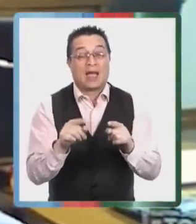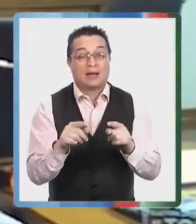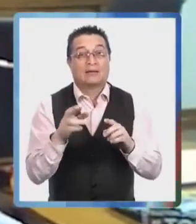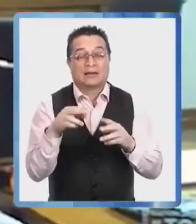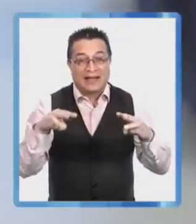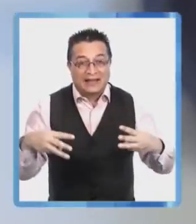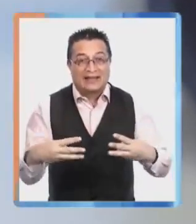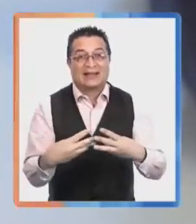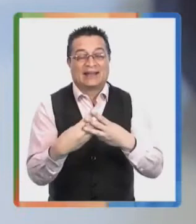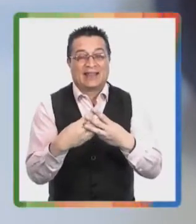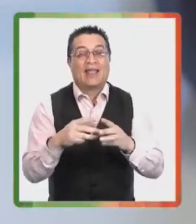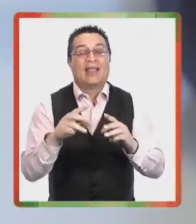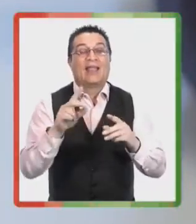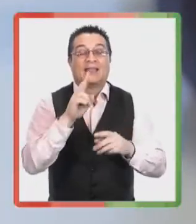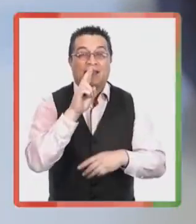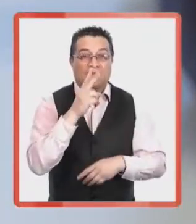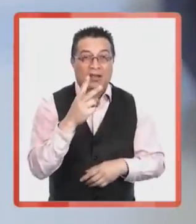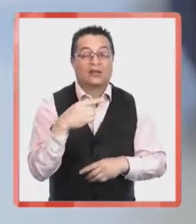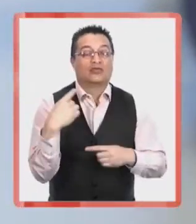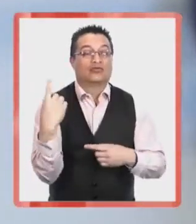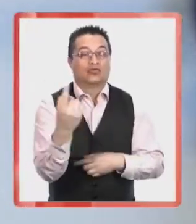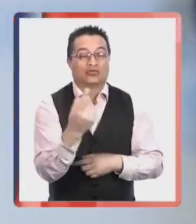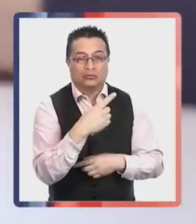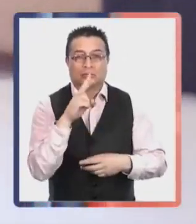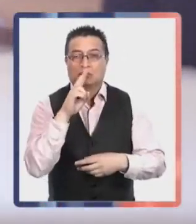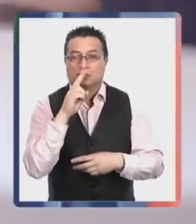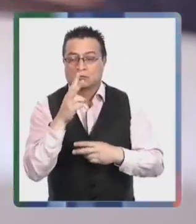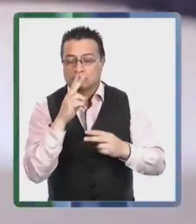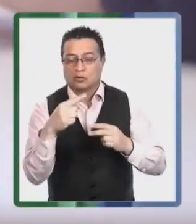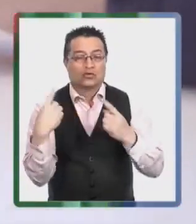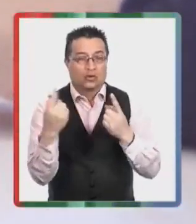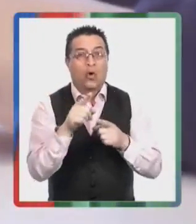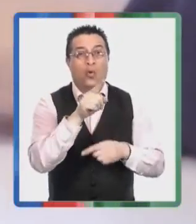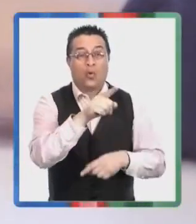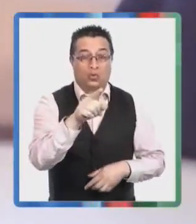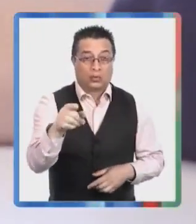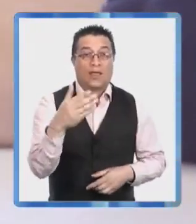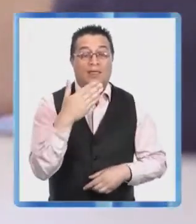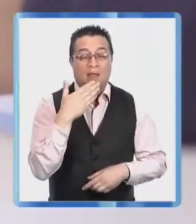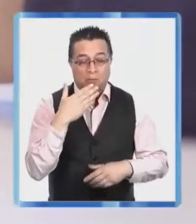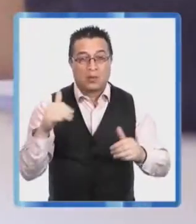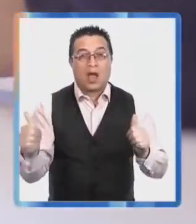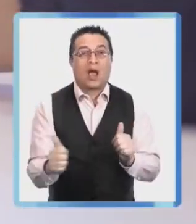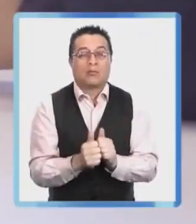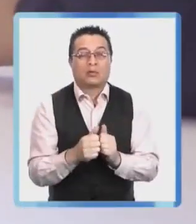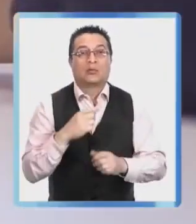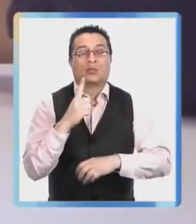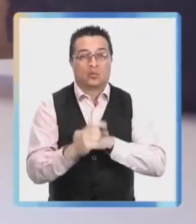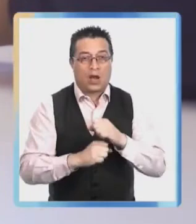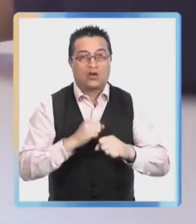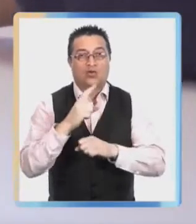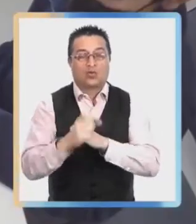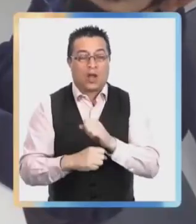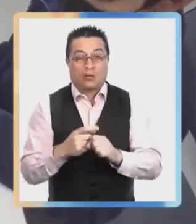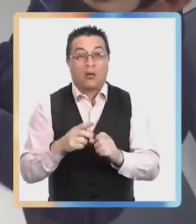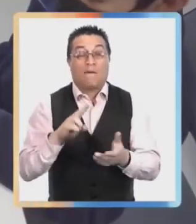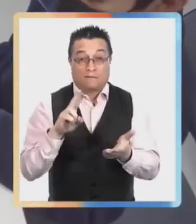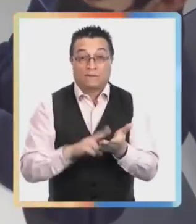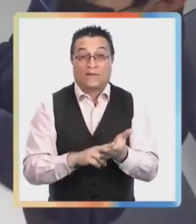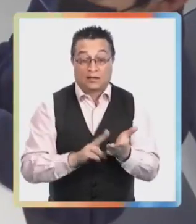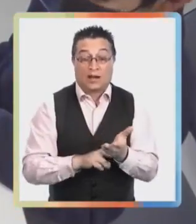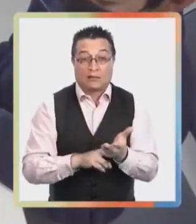de la red de televisión de todos los medios de comunicación entre ellos ustedes que nos apoyan cada año con la campaña